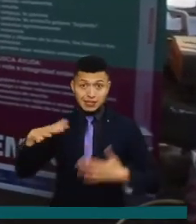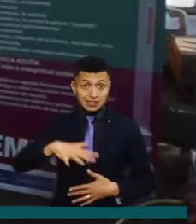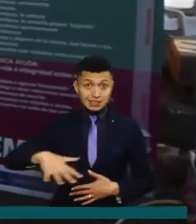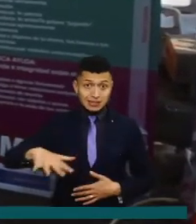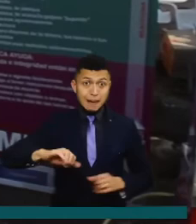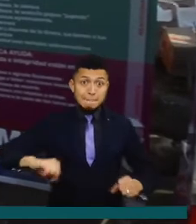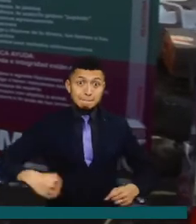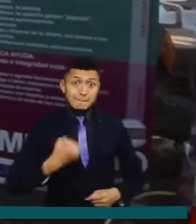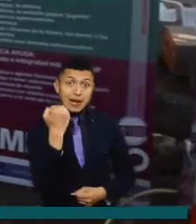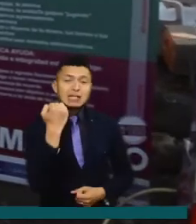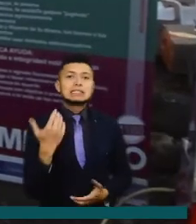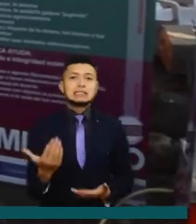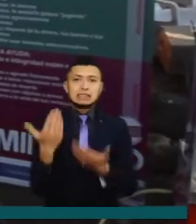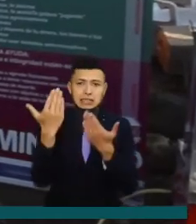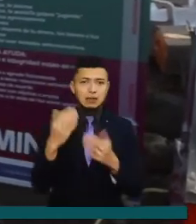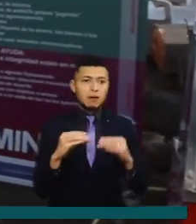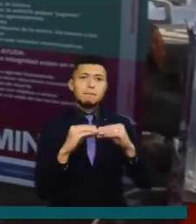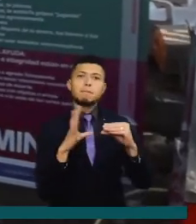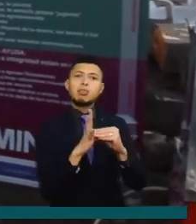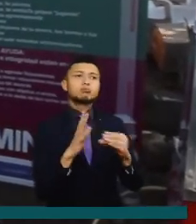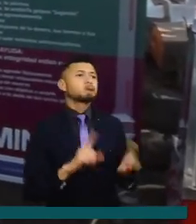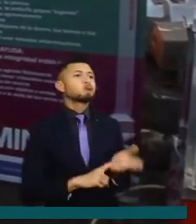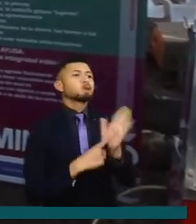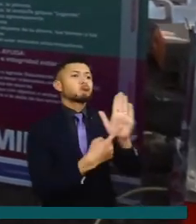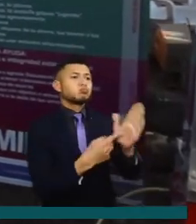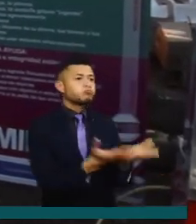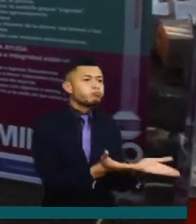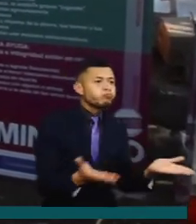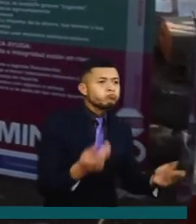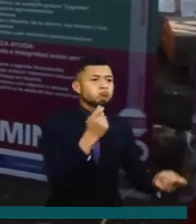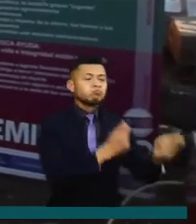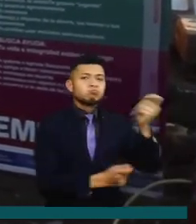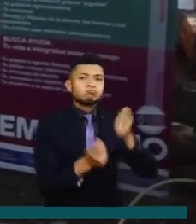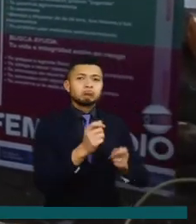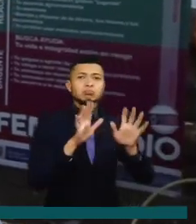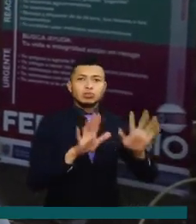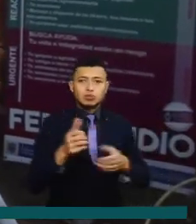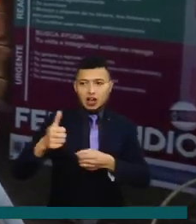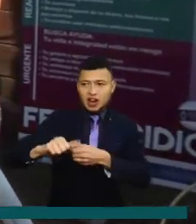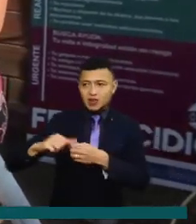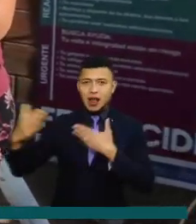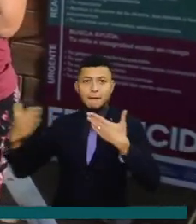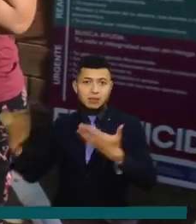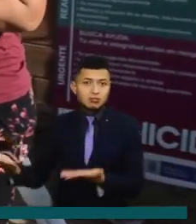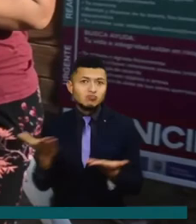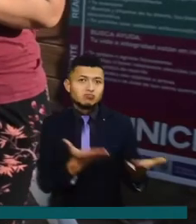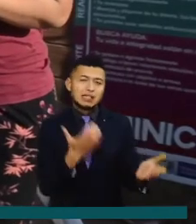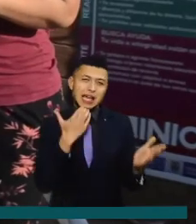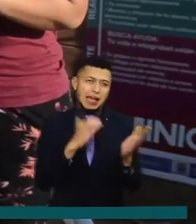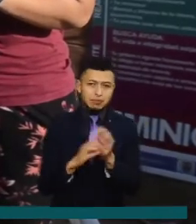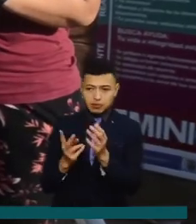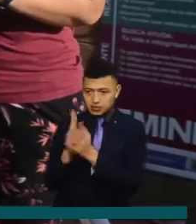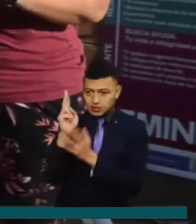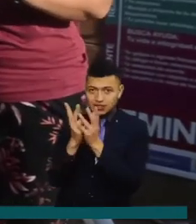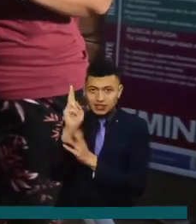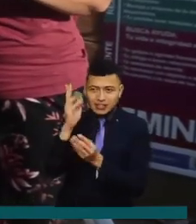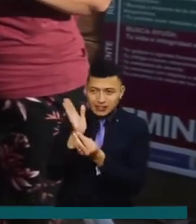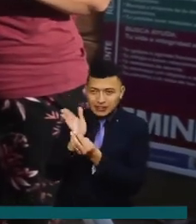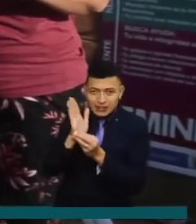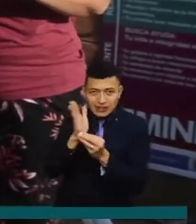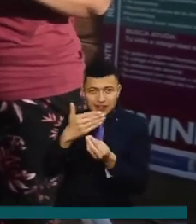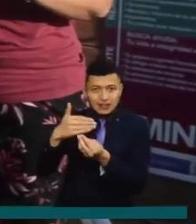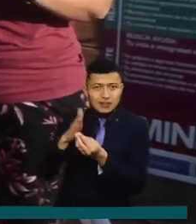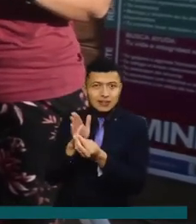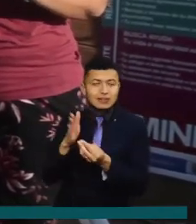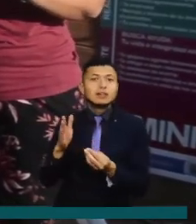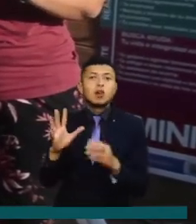campesino ha sido la plataforma para que los campesinos del municipio de Arauca saquen a la venta sus productos, por ejemplo, como el cilantro fresco o los